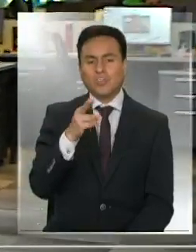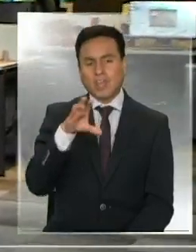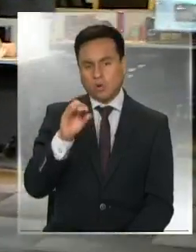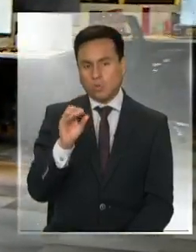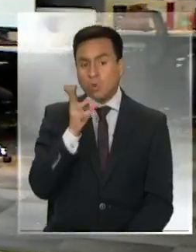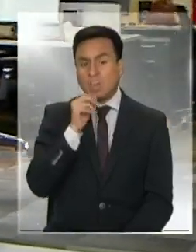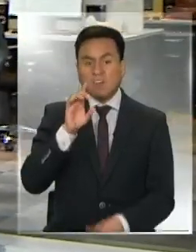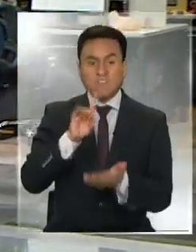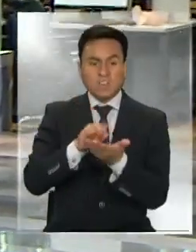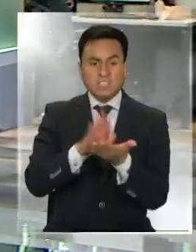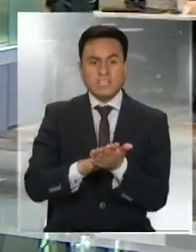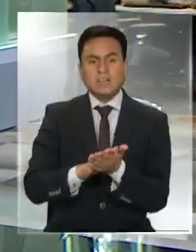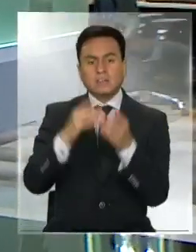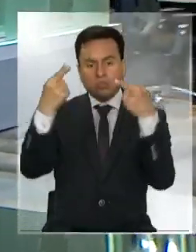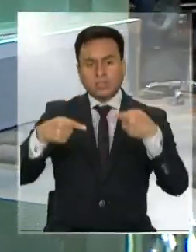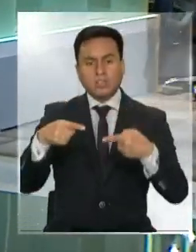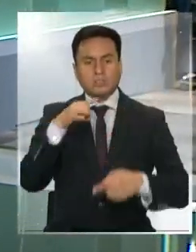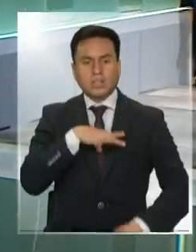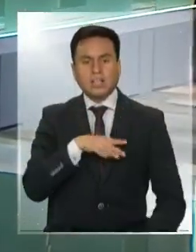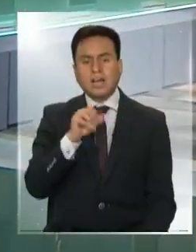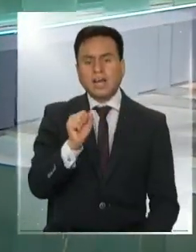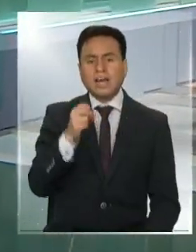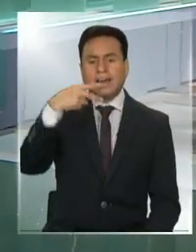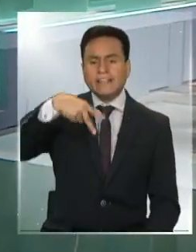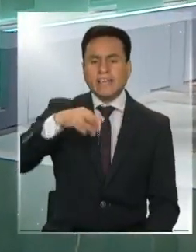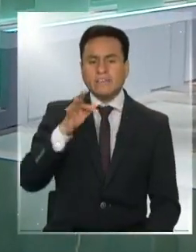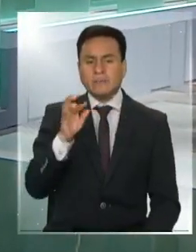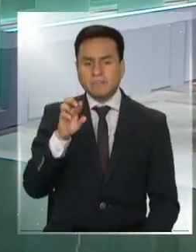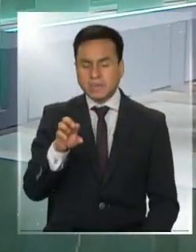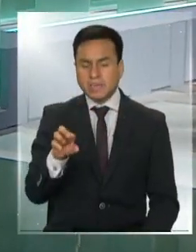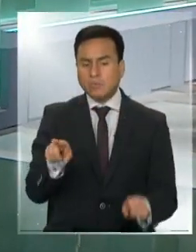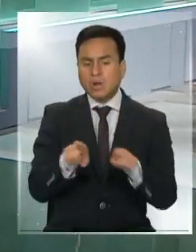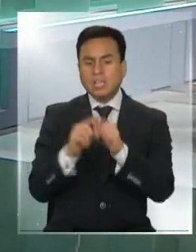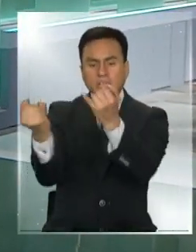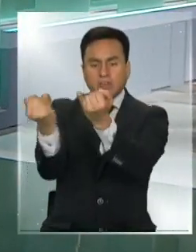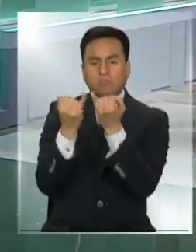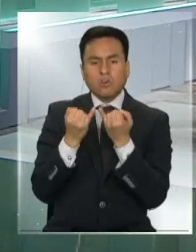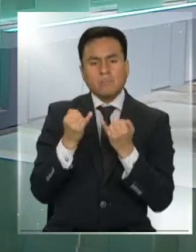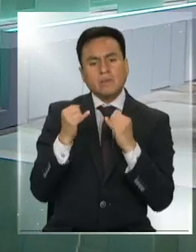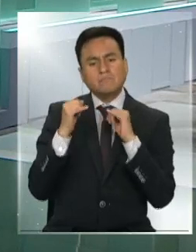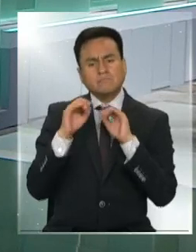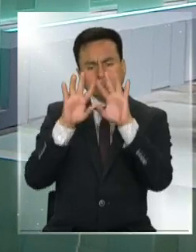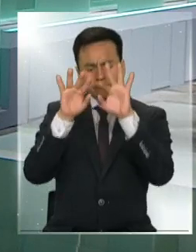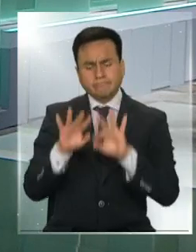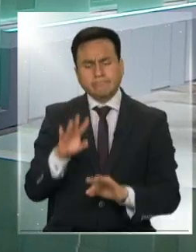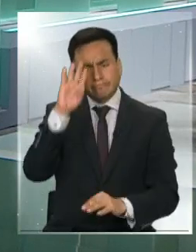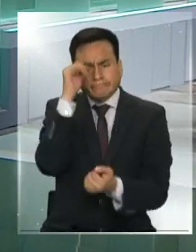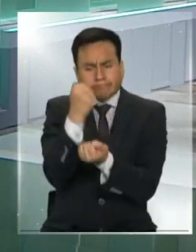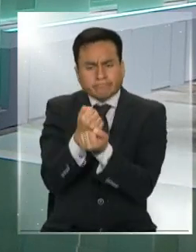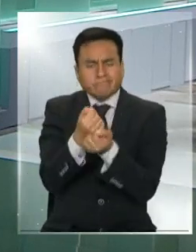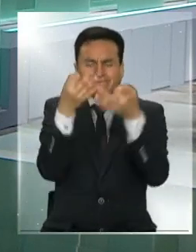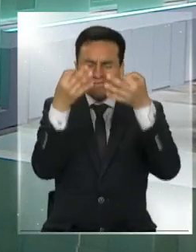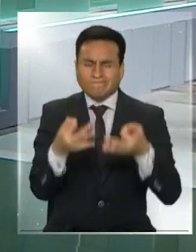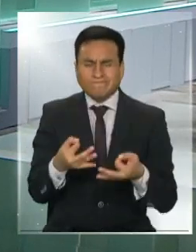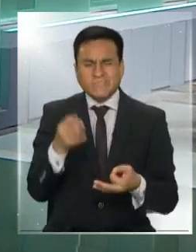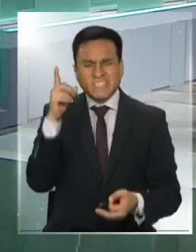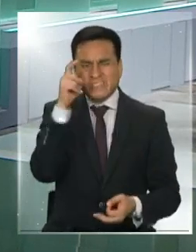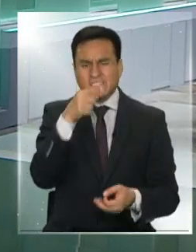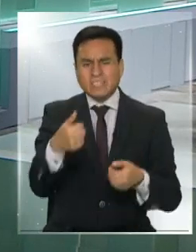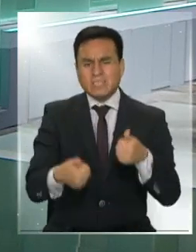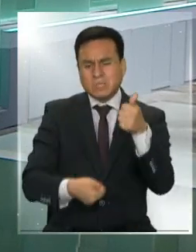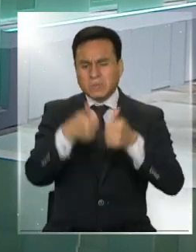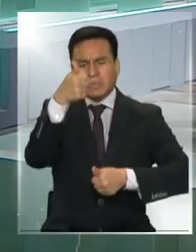Fecha para el regreso del torneo nacional en la NFP se basan en el informe de Carabineros que aún no garantiza poder comenzar